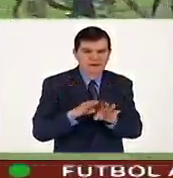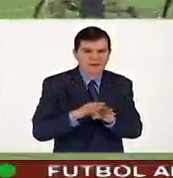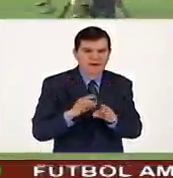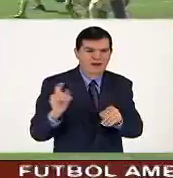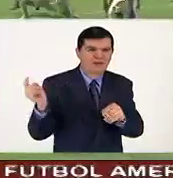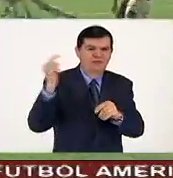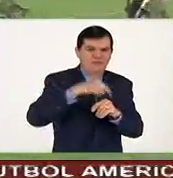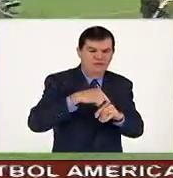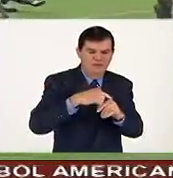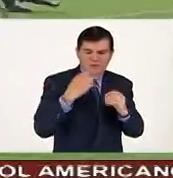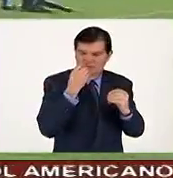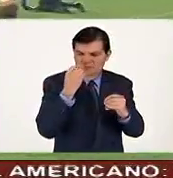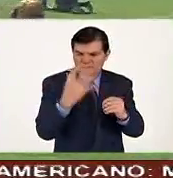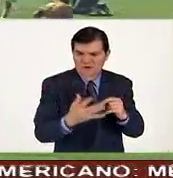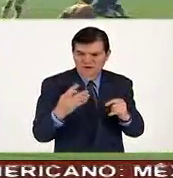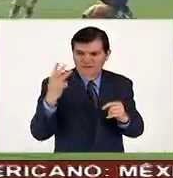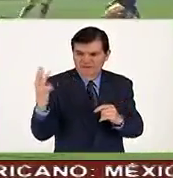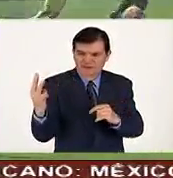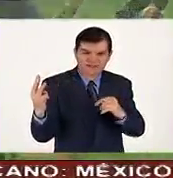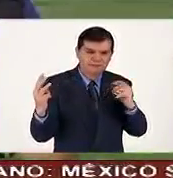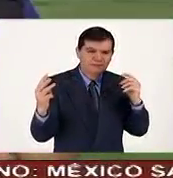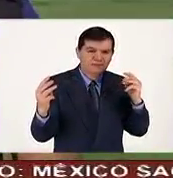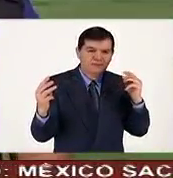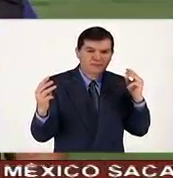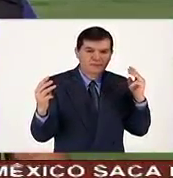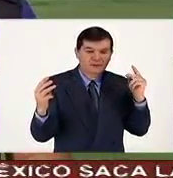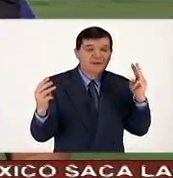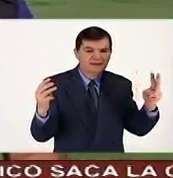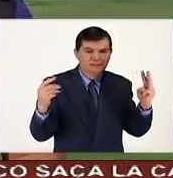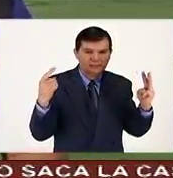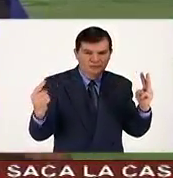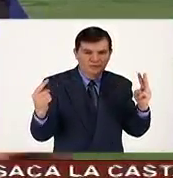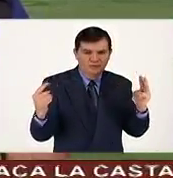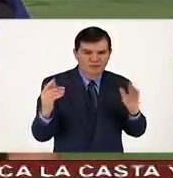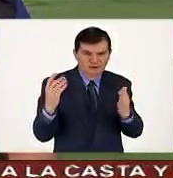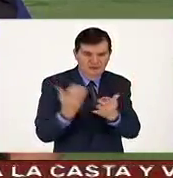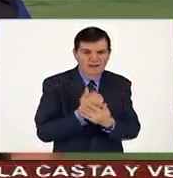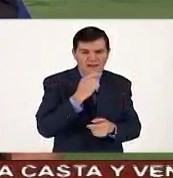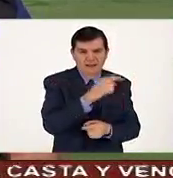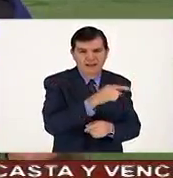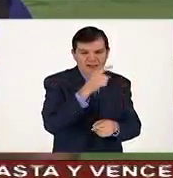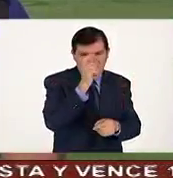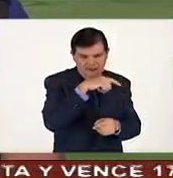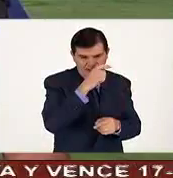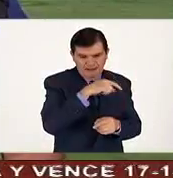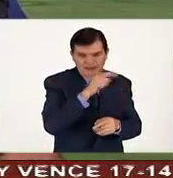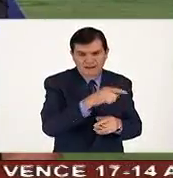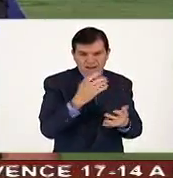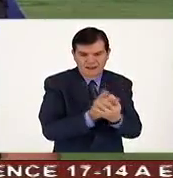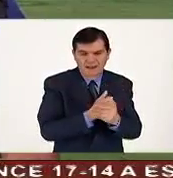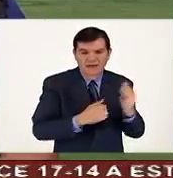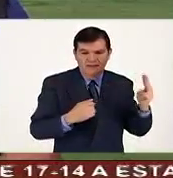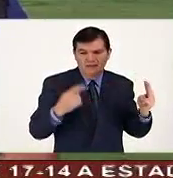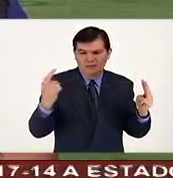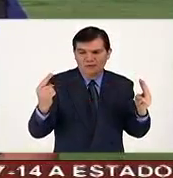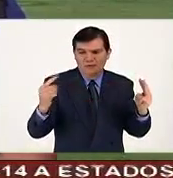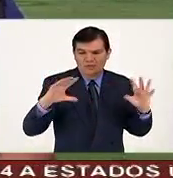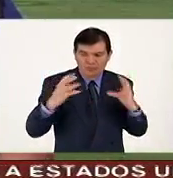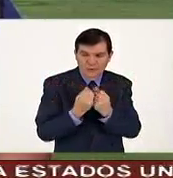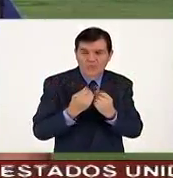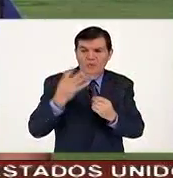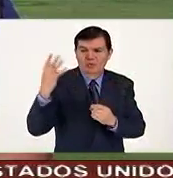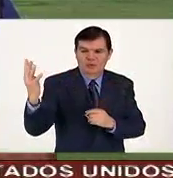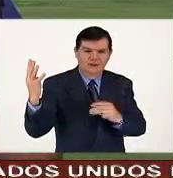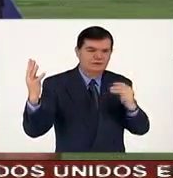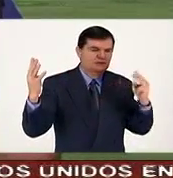área en un golazo. 3-1 el marcador final en el partido de vuelta. Ganan las Águilas del América, pero en el global 4-3 gana el equipo